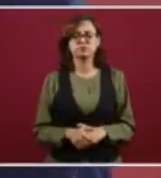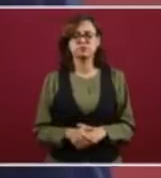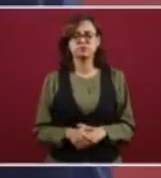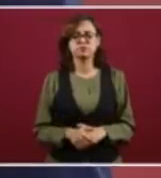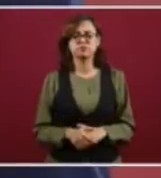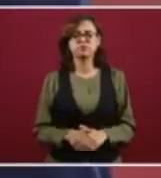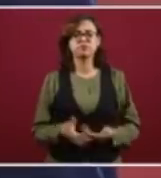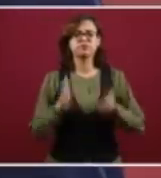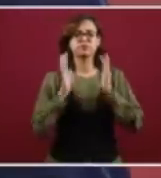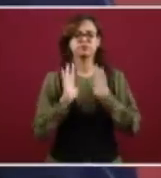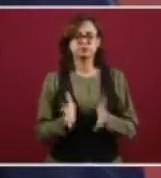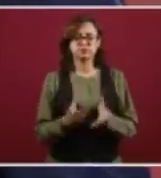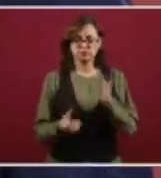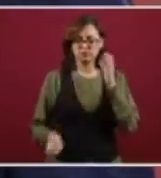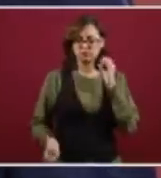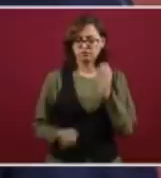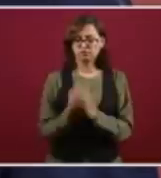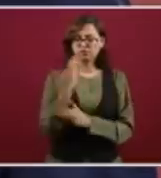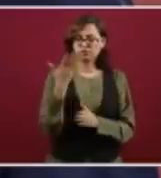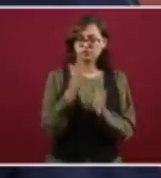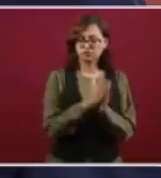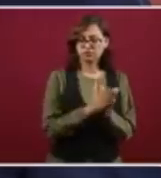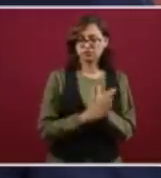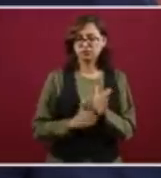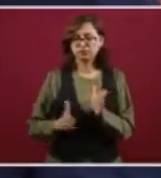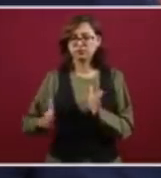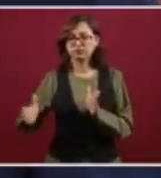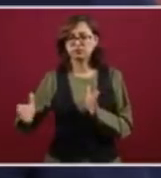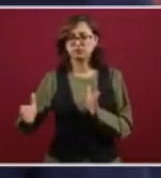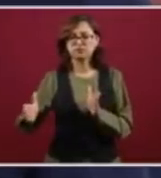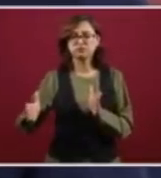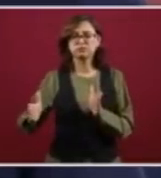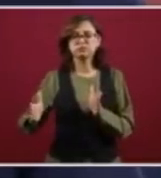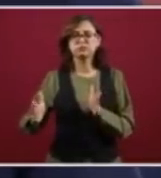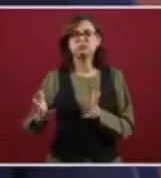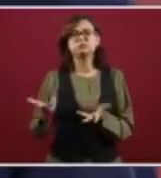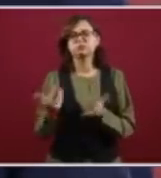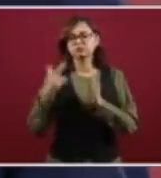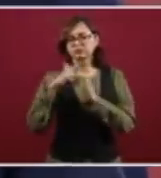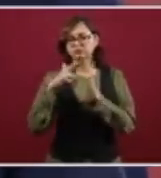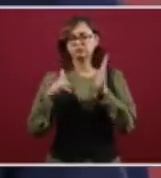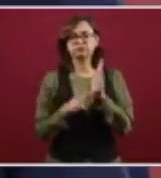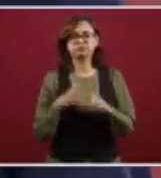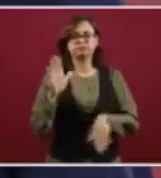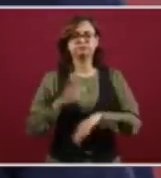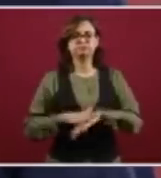es una etapa nueva y hay reglas claras,